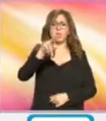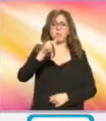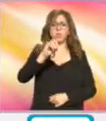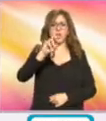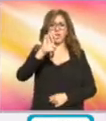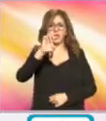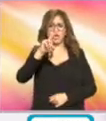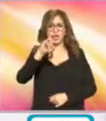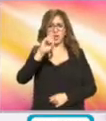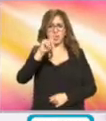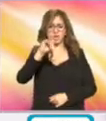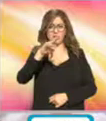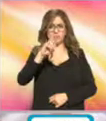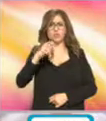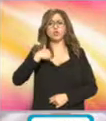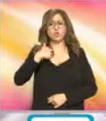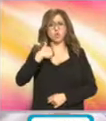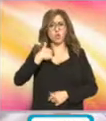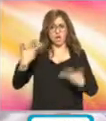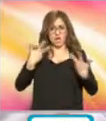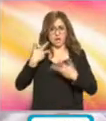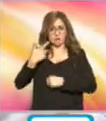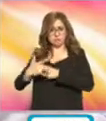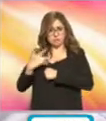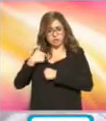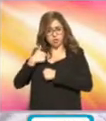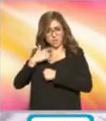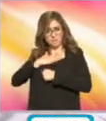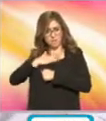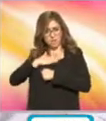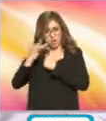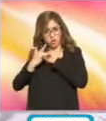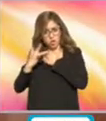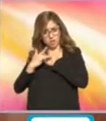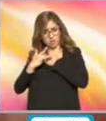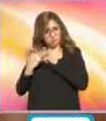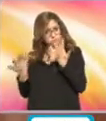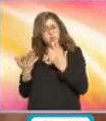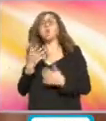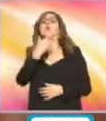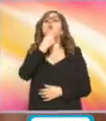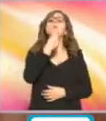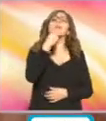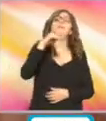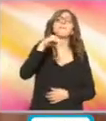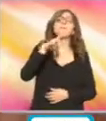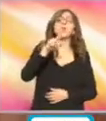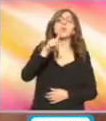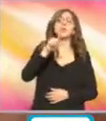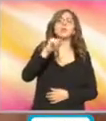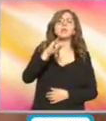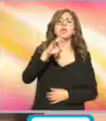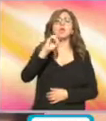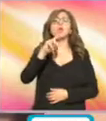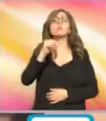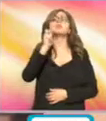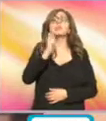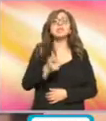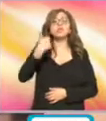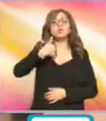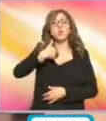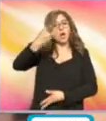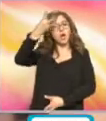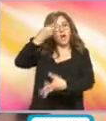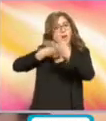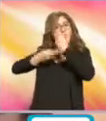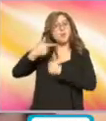buena pregunta, Humberto, porque el hombre multiorgásmico aprende primero consigo mismo. Está. Esto es fundamental. Mira. Se aprende en el autoerotismo. Es la práctica, Es